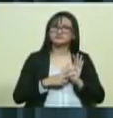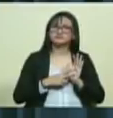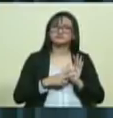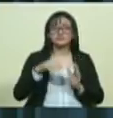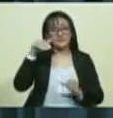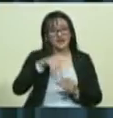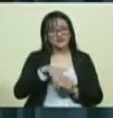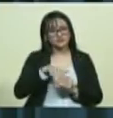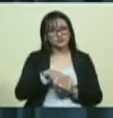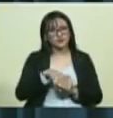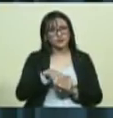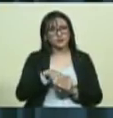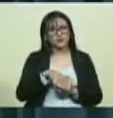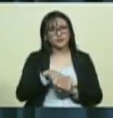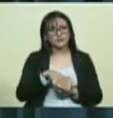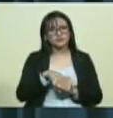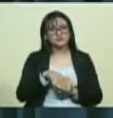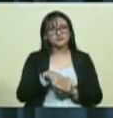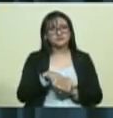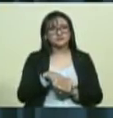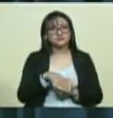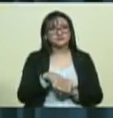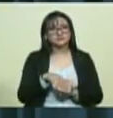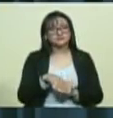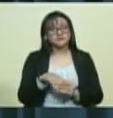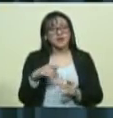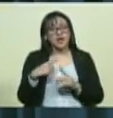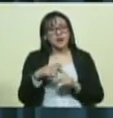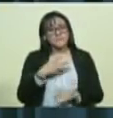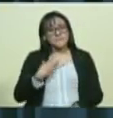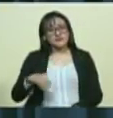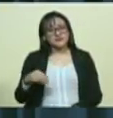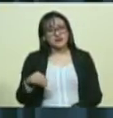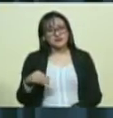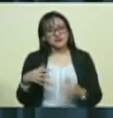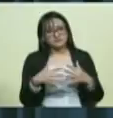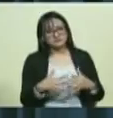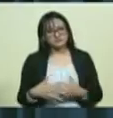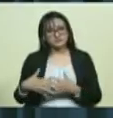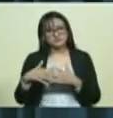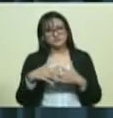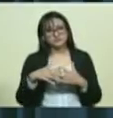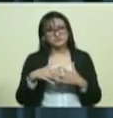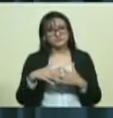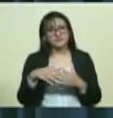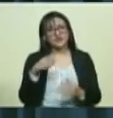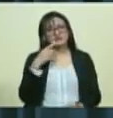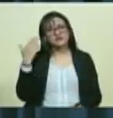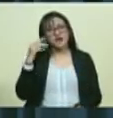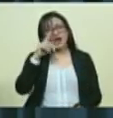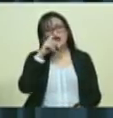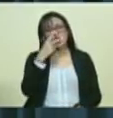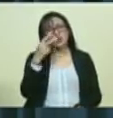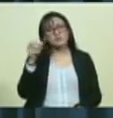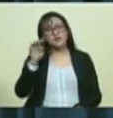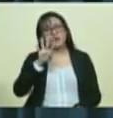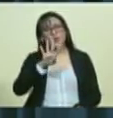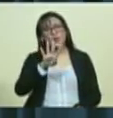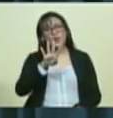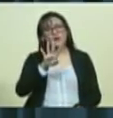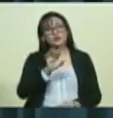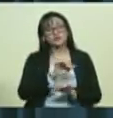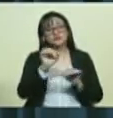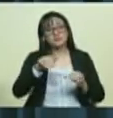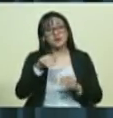elección el propio ex presidente norteamericano jimmy carter señaló en el año 2004 que el